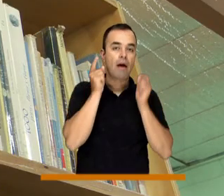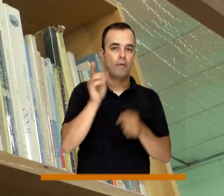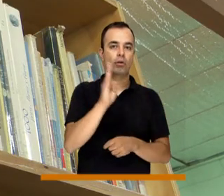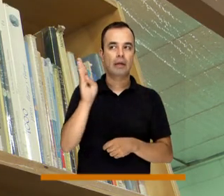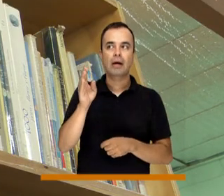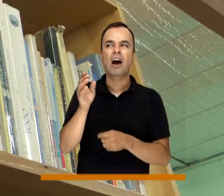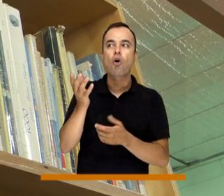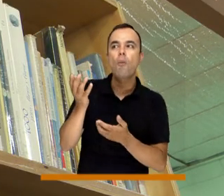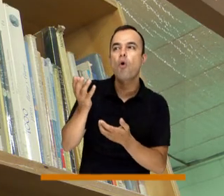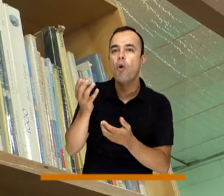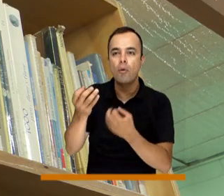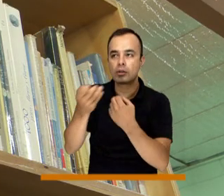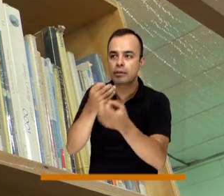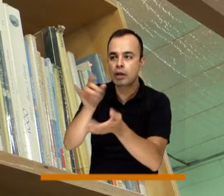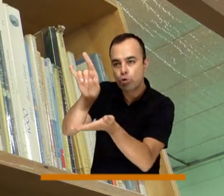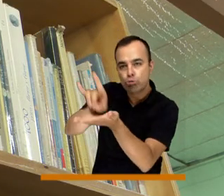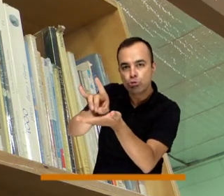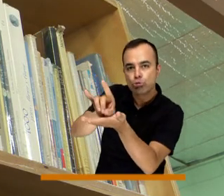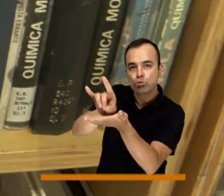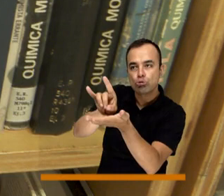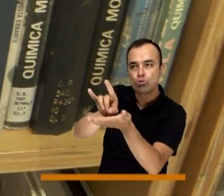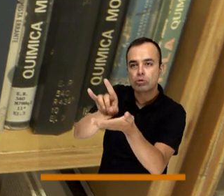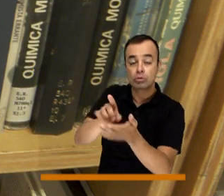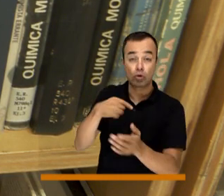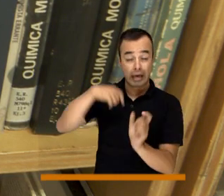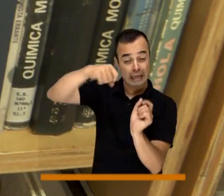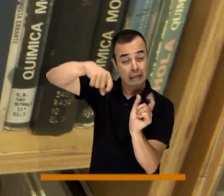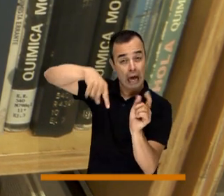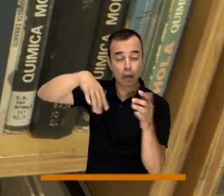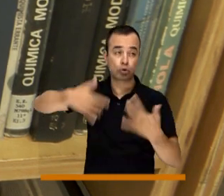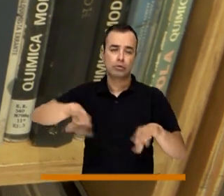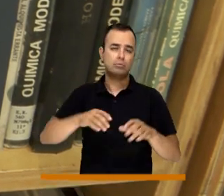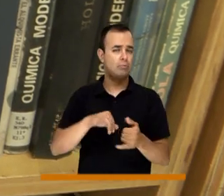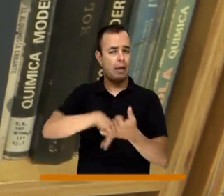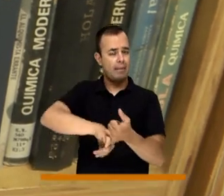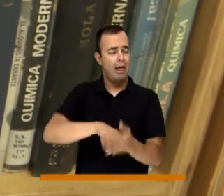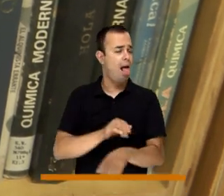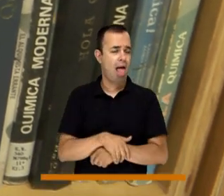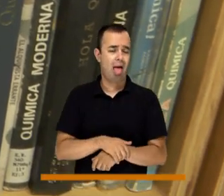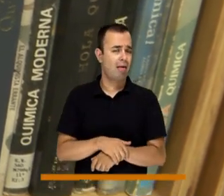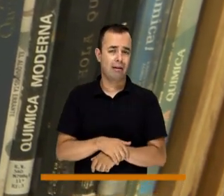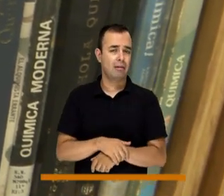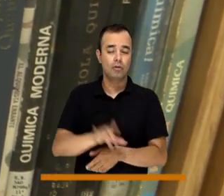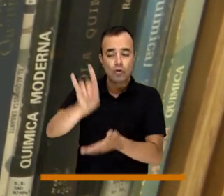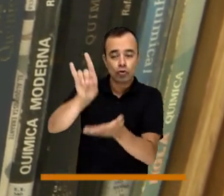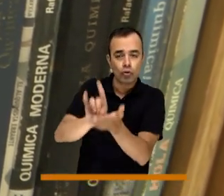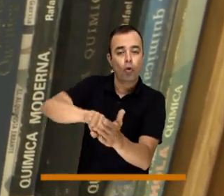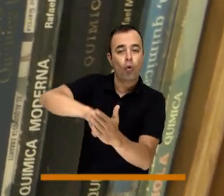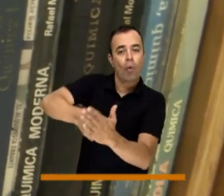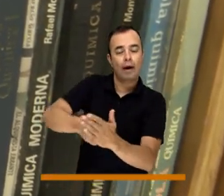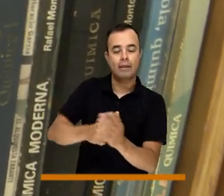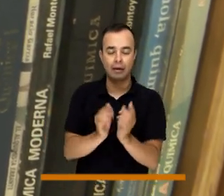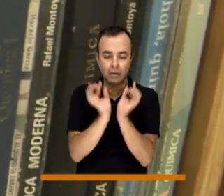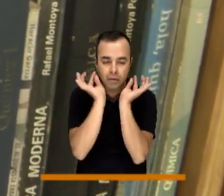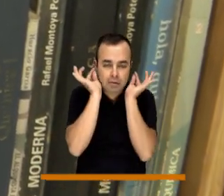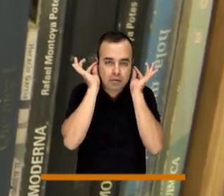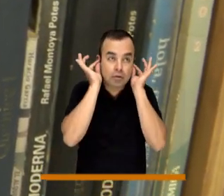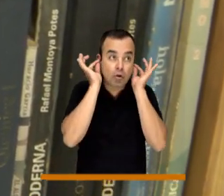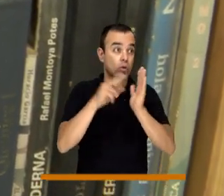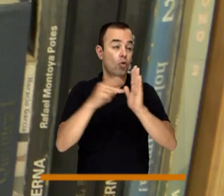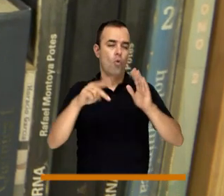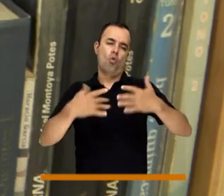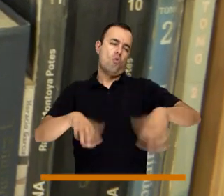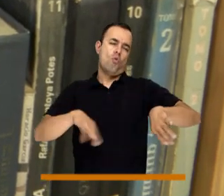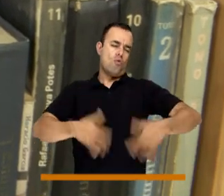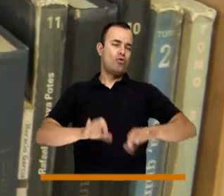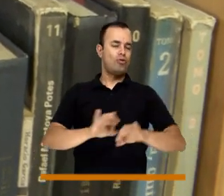cómo se bajan los audiolibros. Eso no necesita gastar datos, ni se requiere, pues, una tecnología